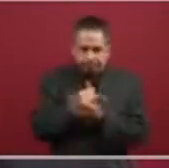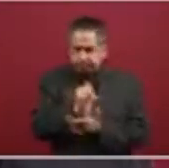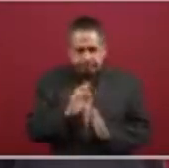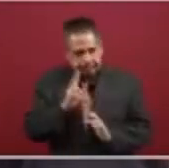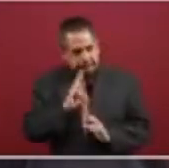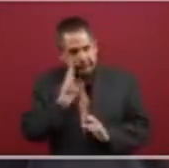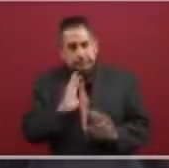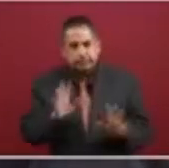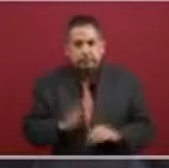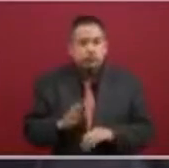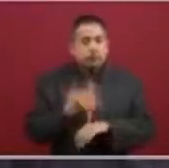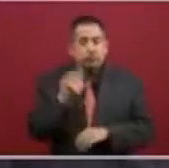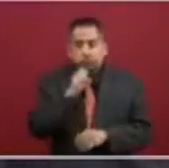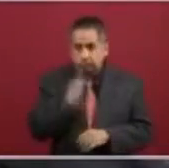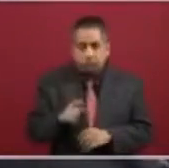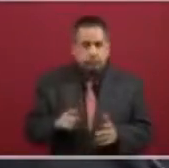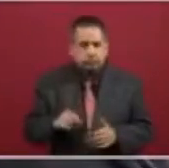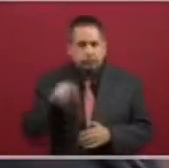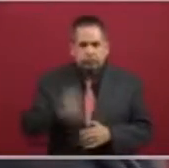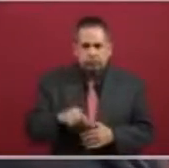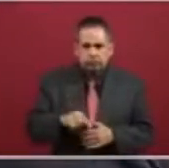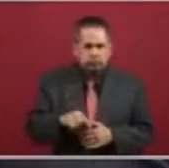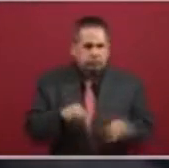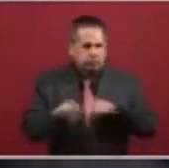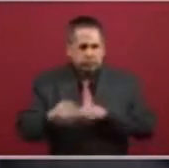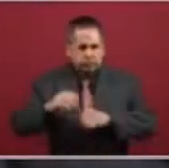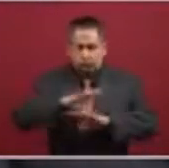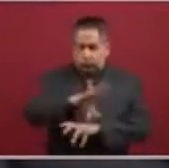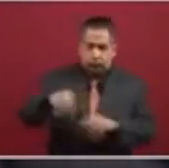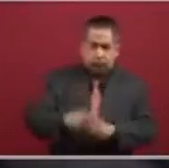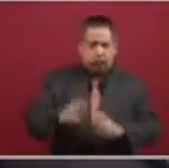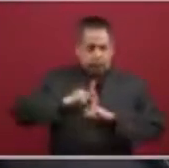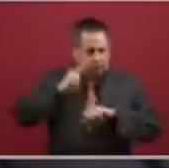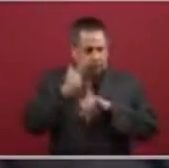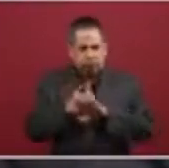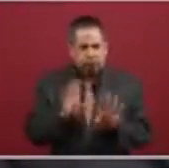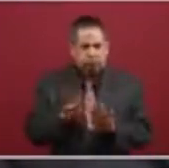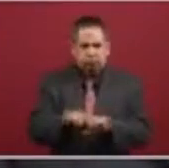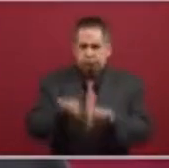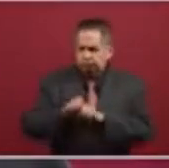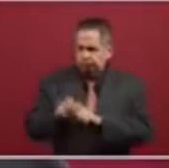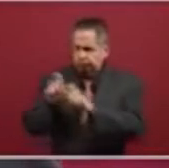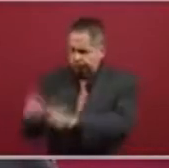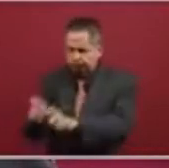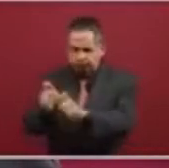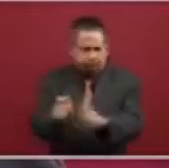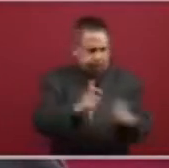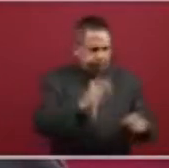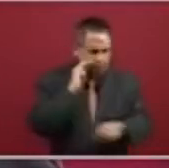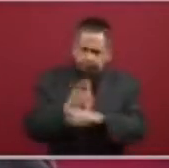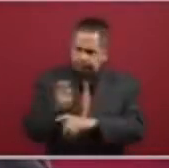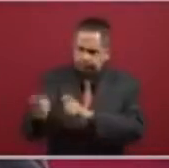porque aquí nos dividimos el trabajo, es un equipo, y yo me